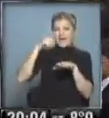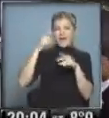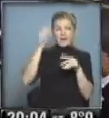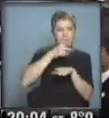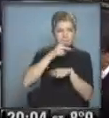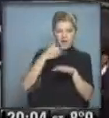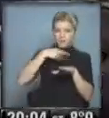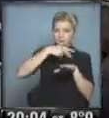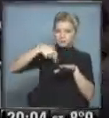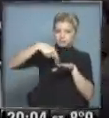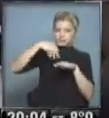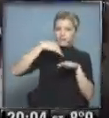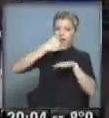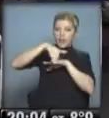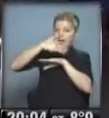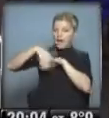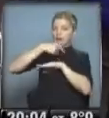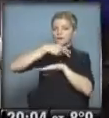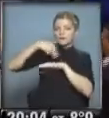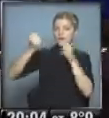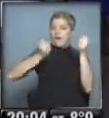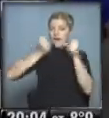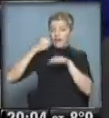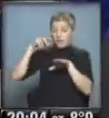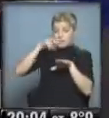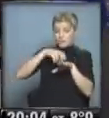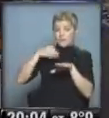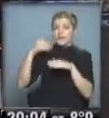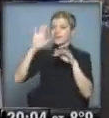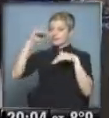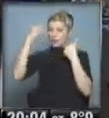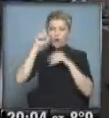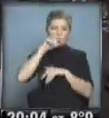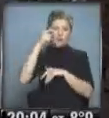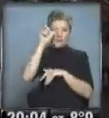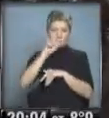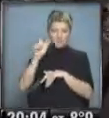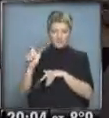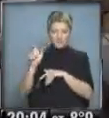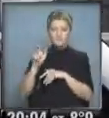Papamóvil, mezclándose con la gente en ese gesto de humildad permanente que lo caracteriza.